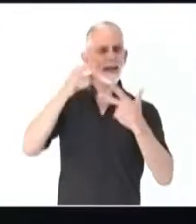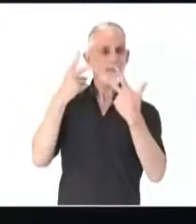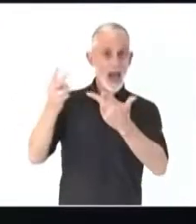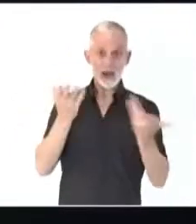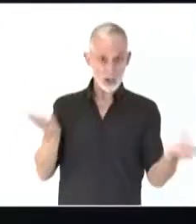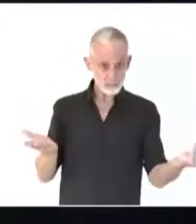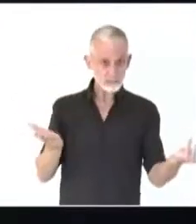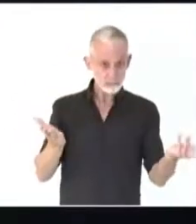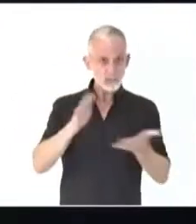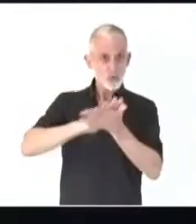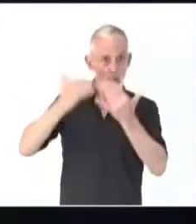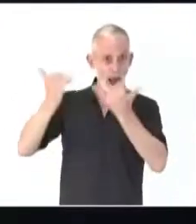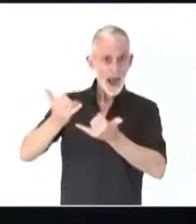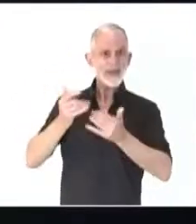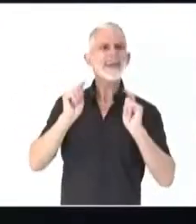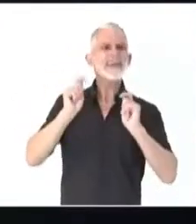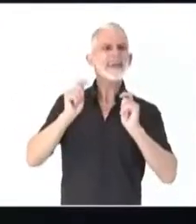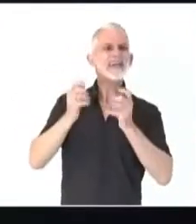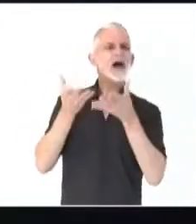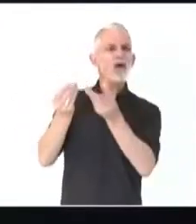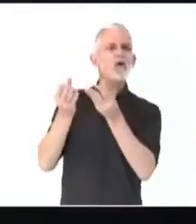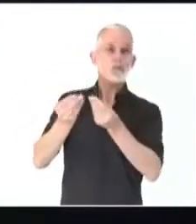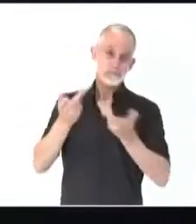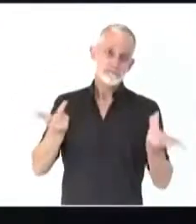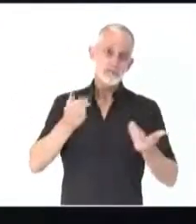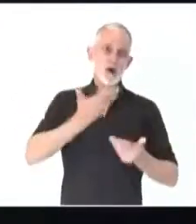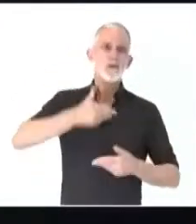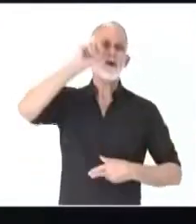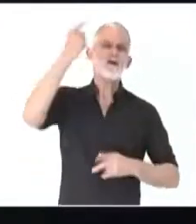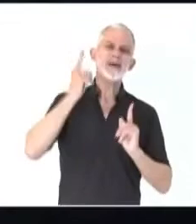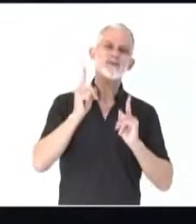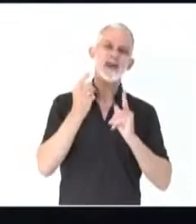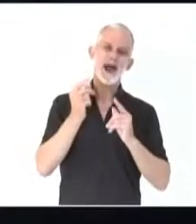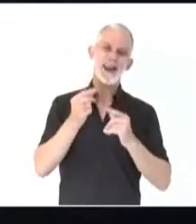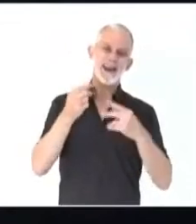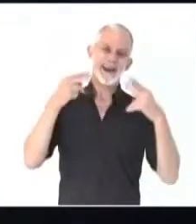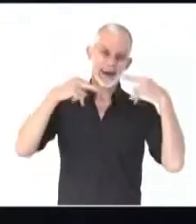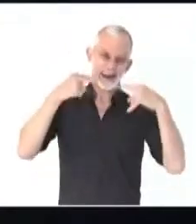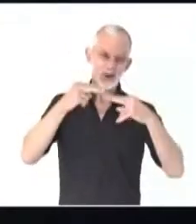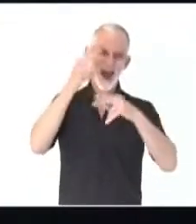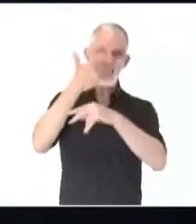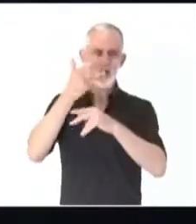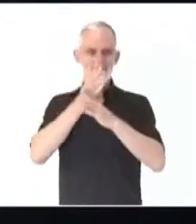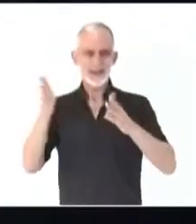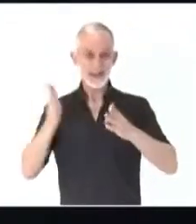Pregúntenles, ¿saben quién sostuvo el sector? El gobierno nacional. Y les quiero decir otra cosa más.